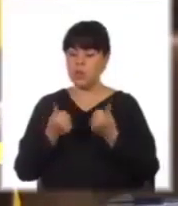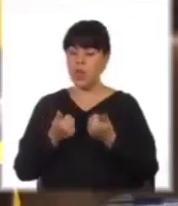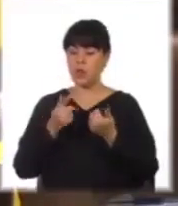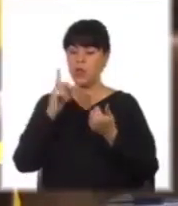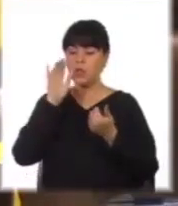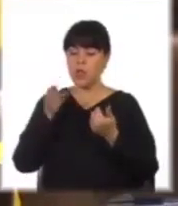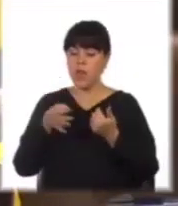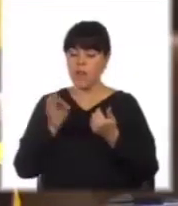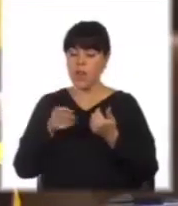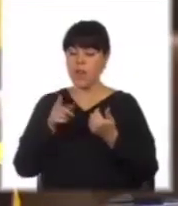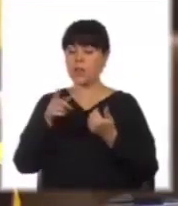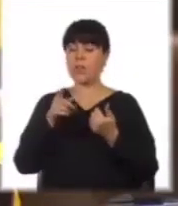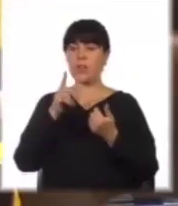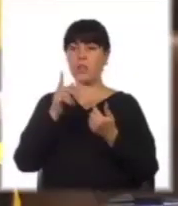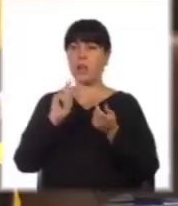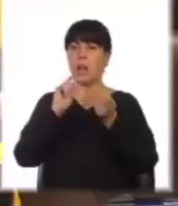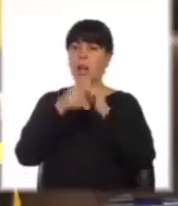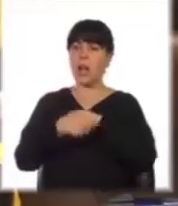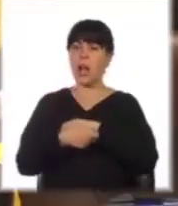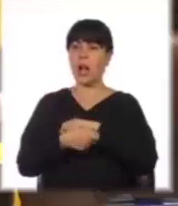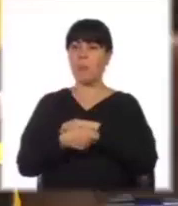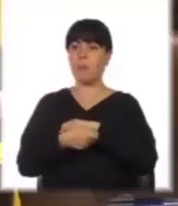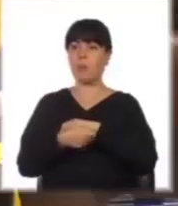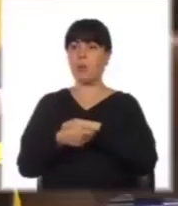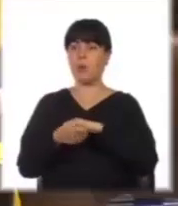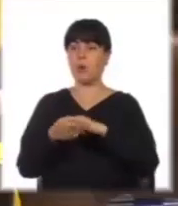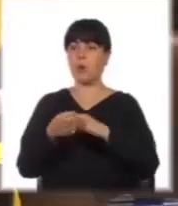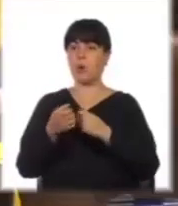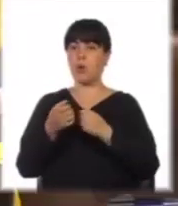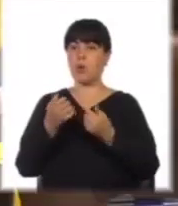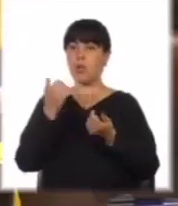cambiar el sexo. Además,